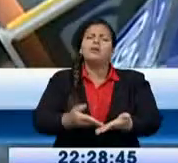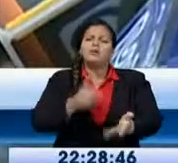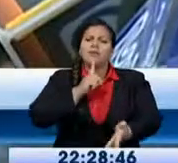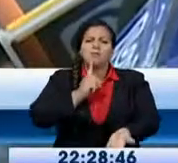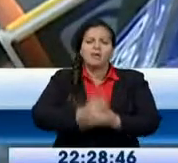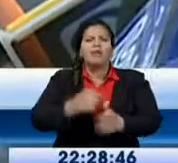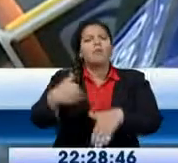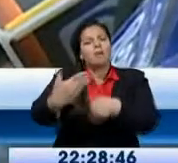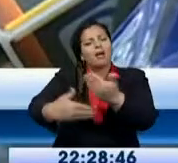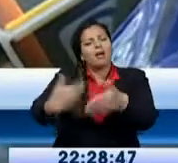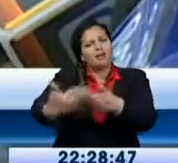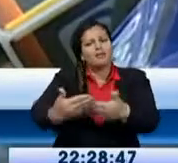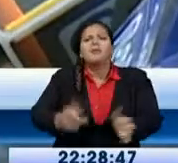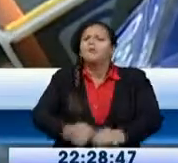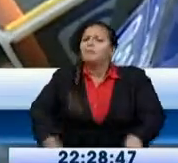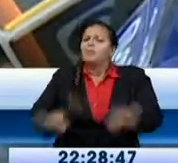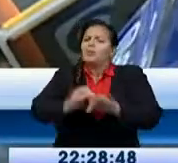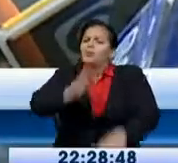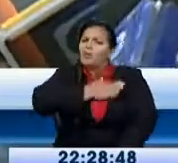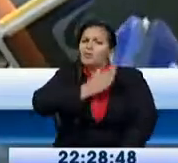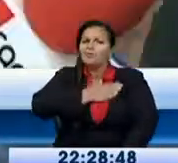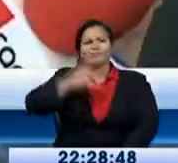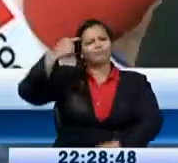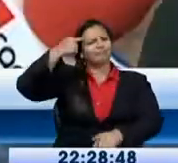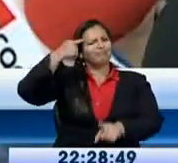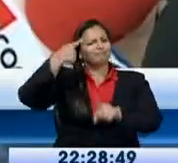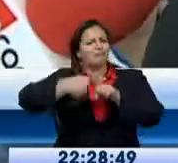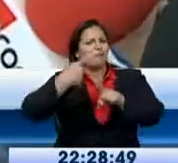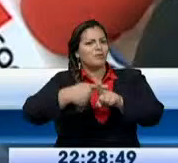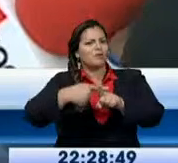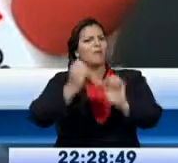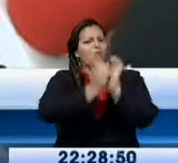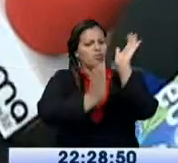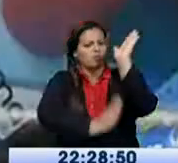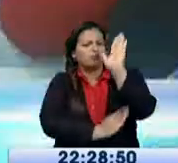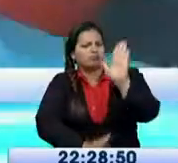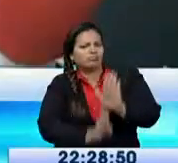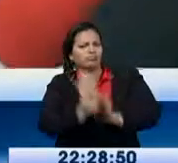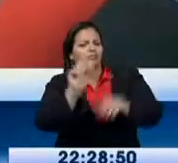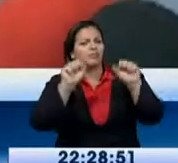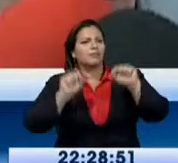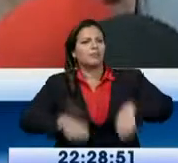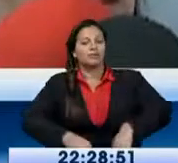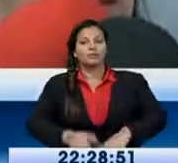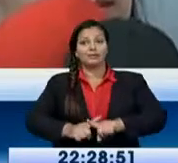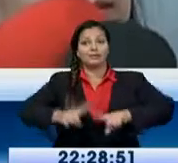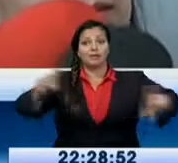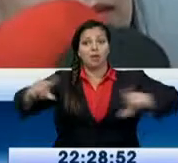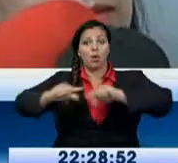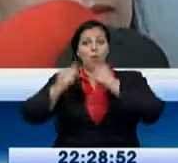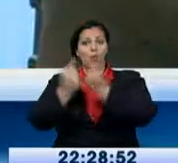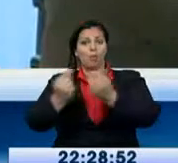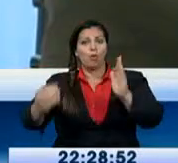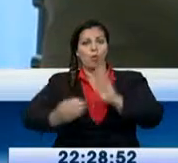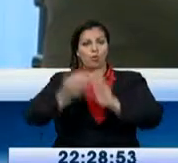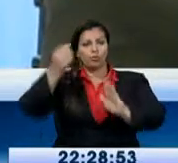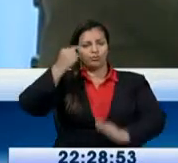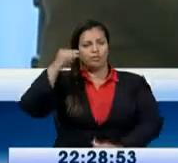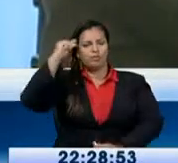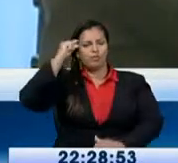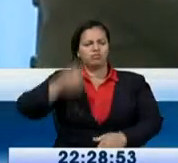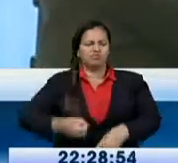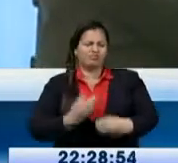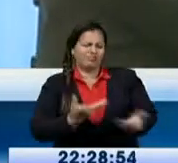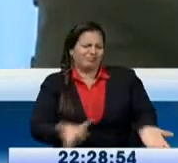inversiones hay que ponerle fe, hay que ponerle ganas a este proyecto. Cosa que es criticada por la oposición. Ramiro Aguilar asegura que la proyección es